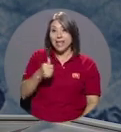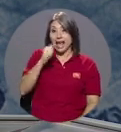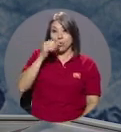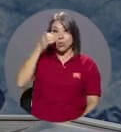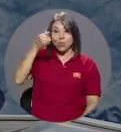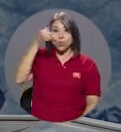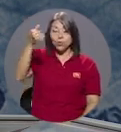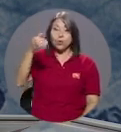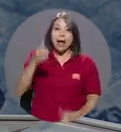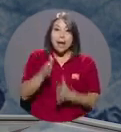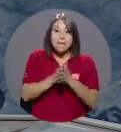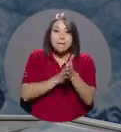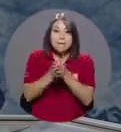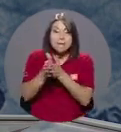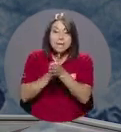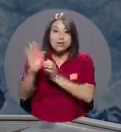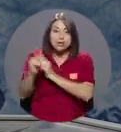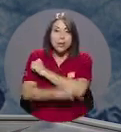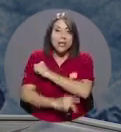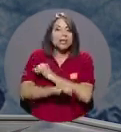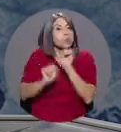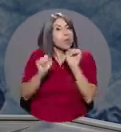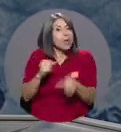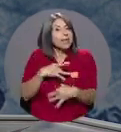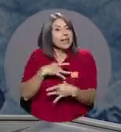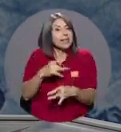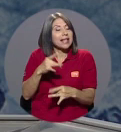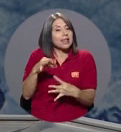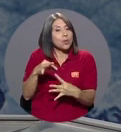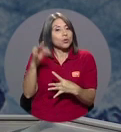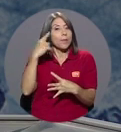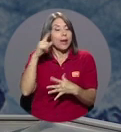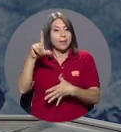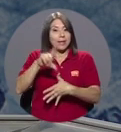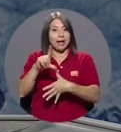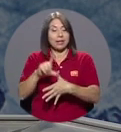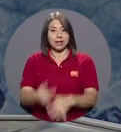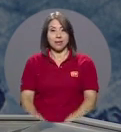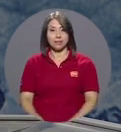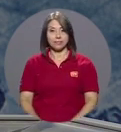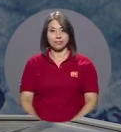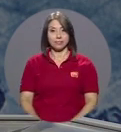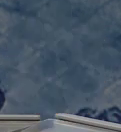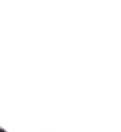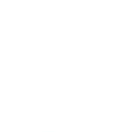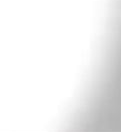de producción en su país que puede ser una interesante alternativa para toda América Latina.